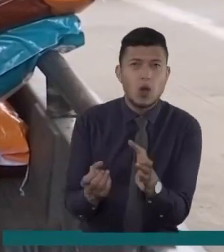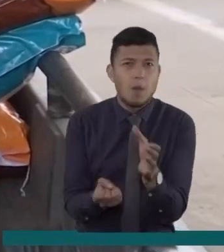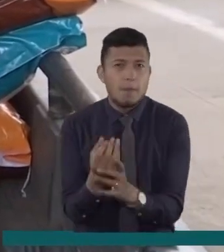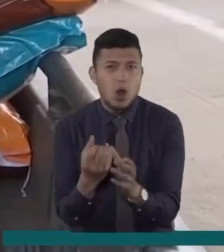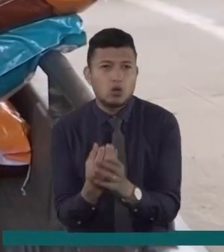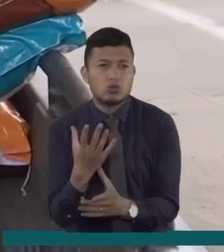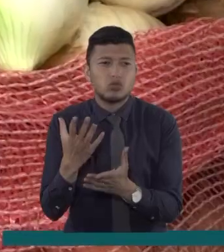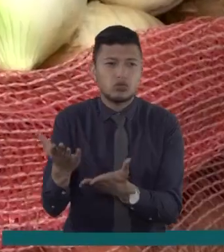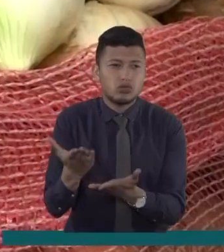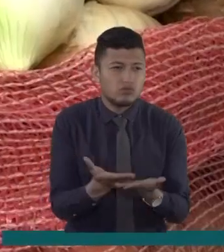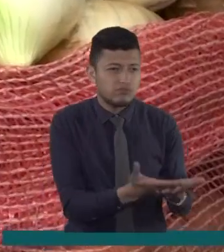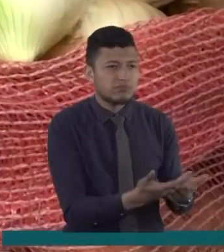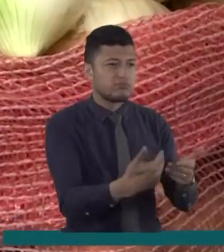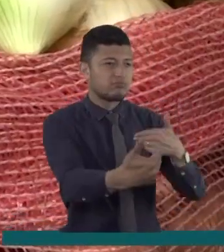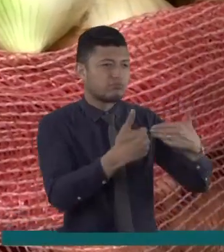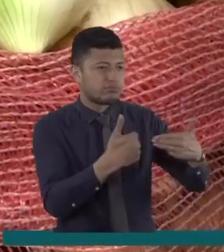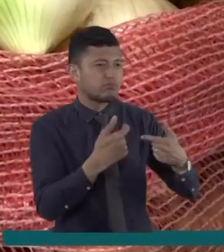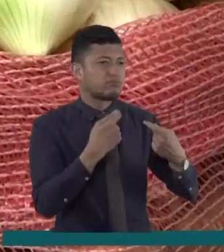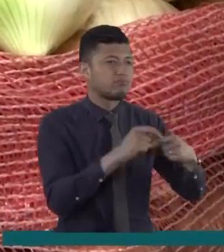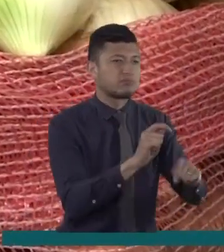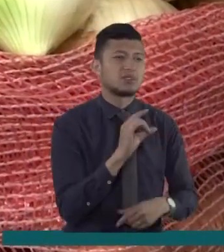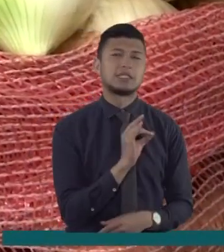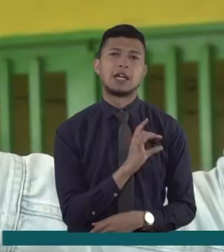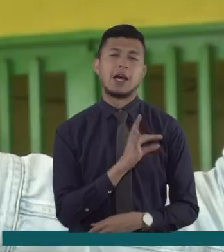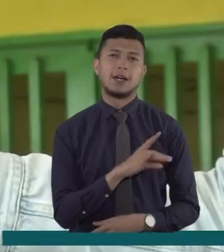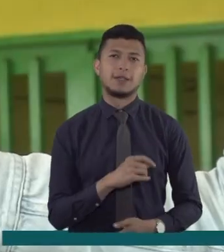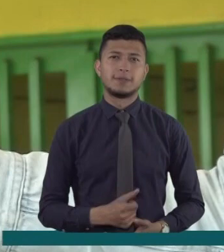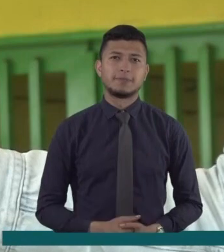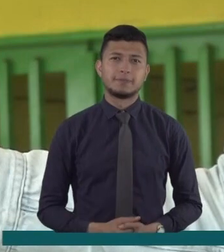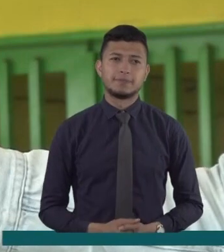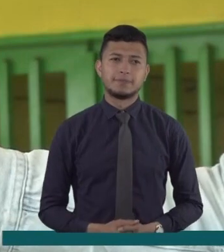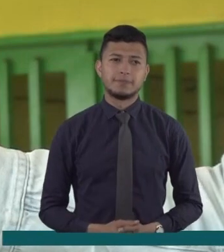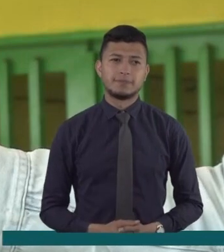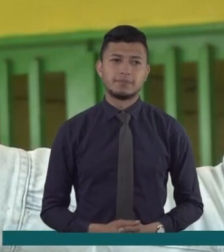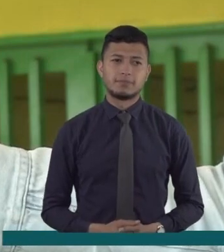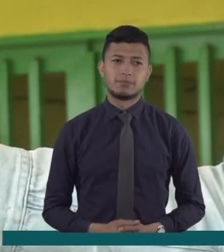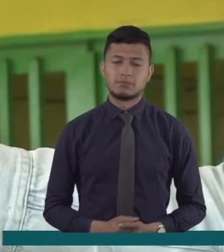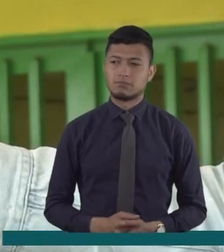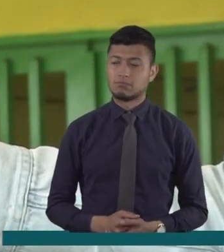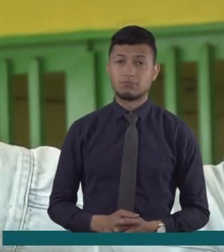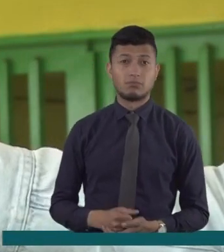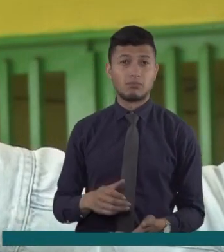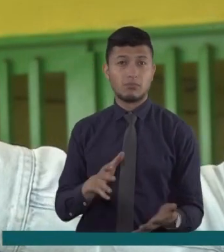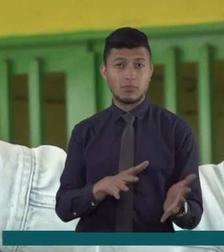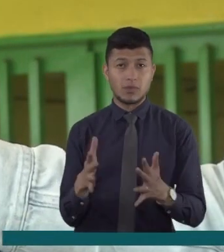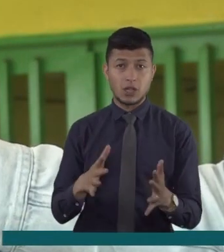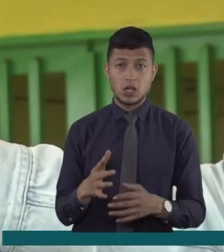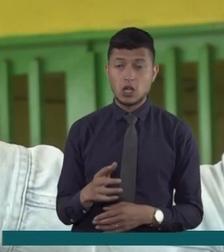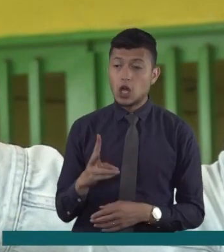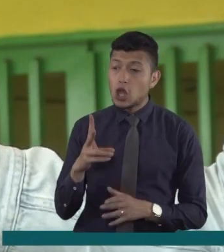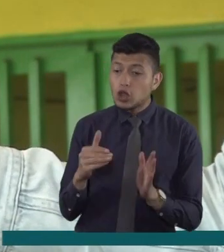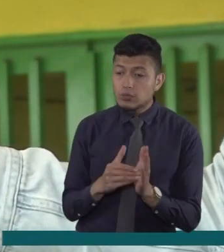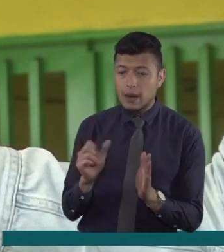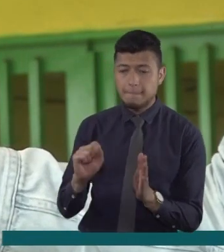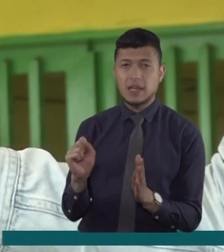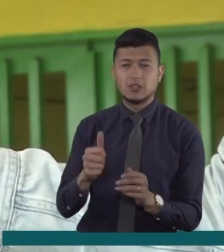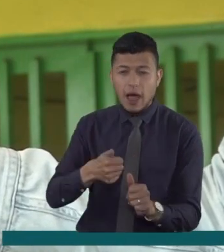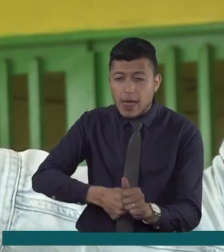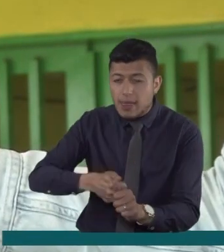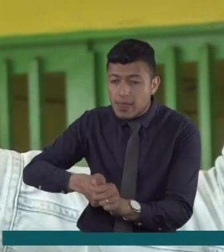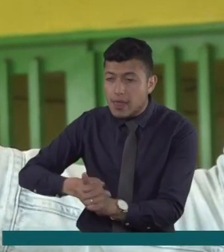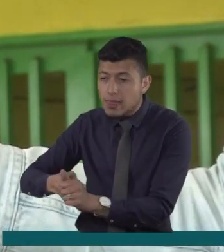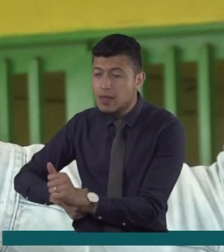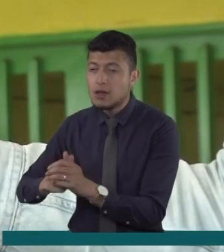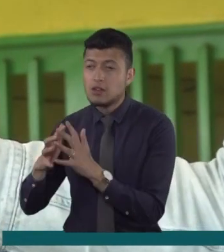de la canasta familiar para sus clientes en chía es solamente en acarreo en otros gastamos 2000 pesos por unidad 2.000 o